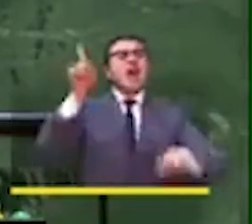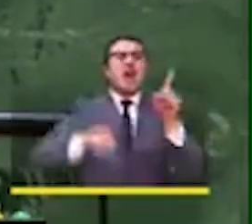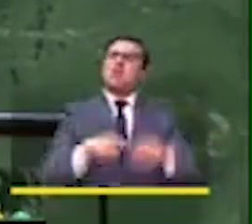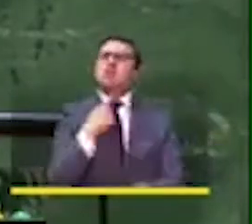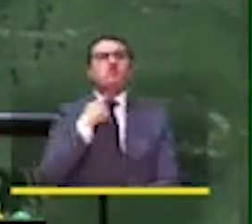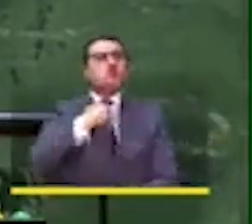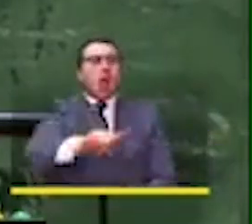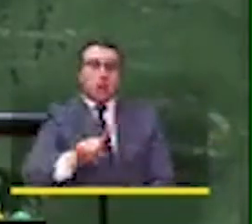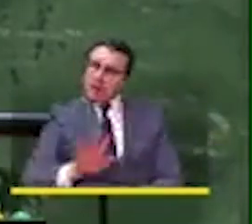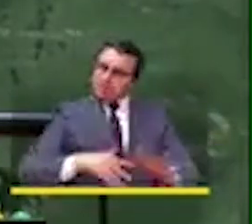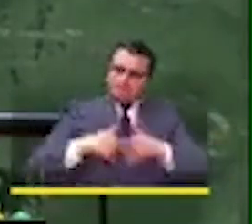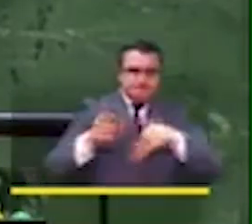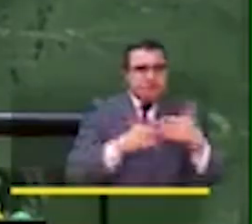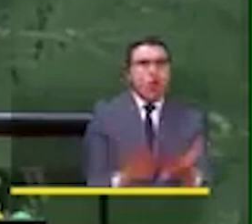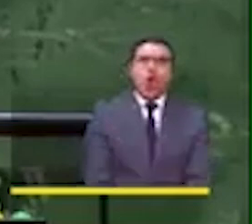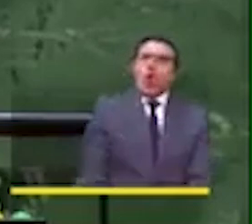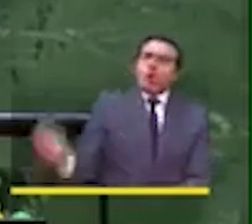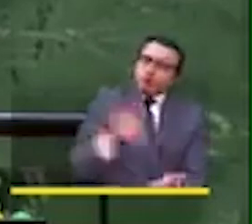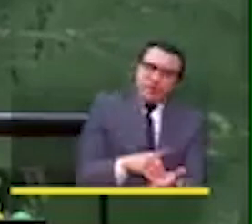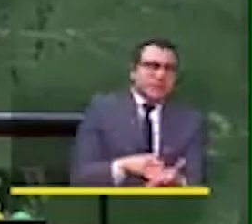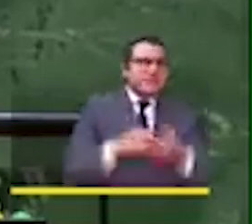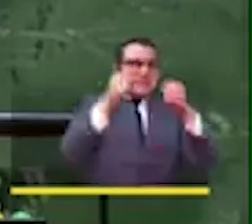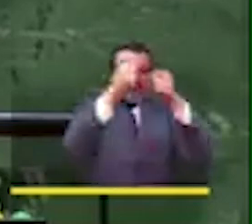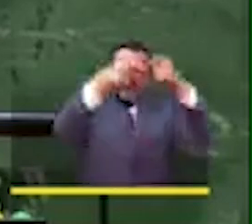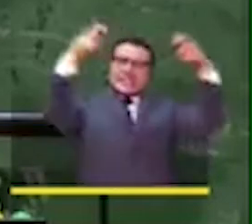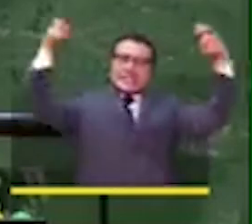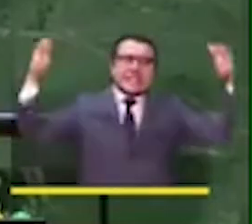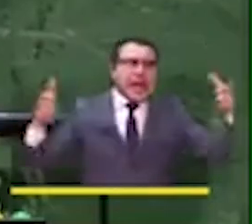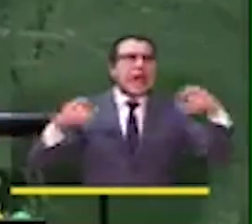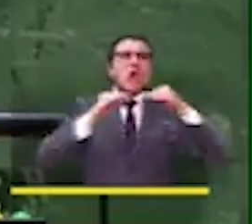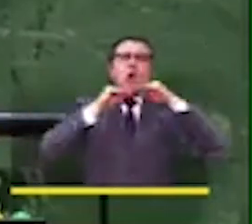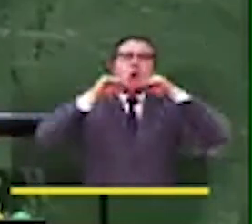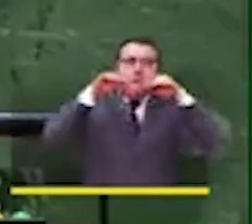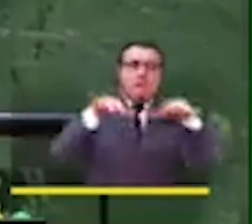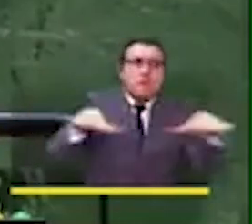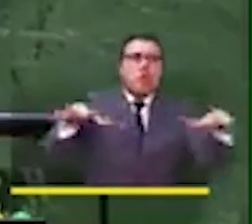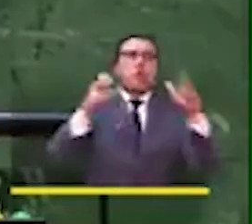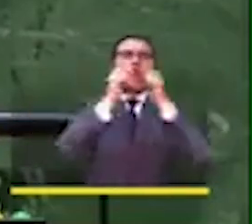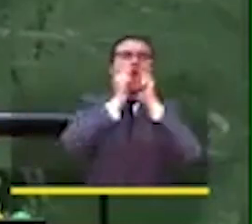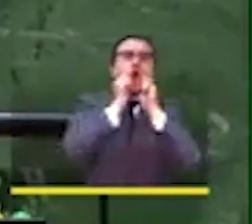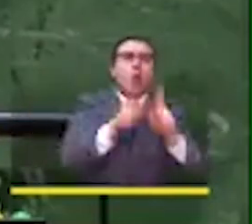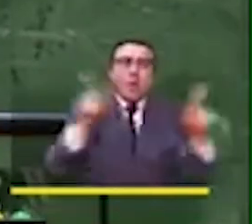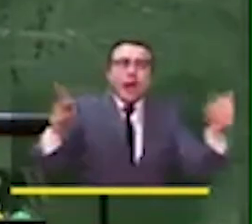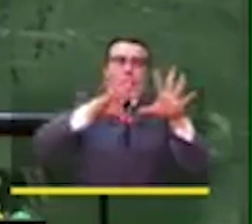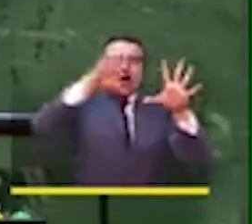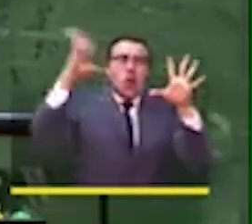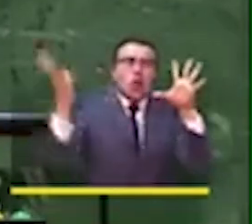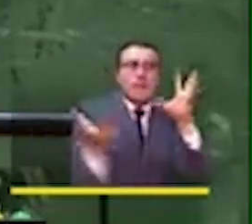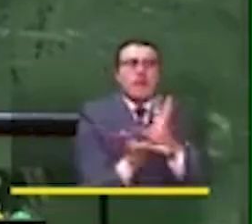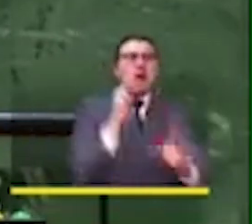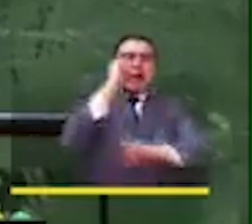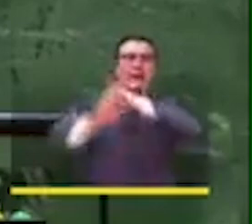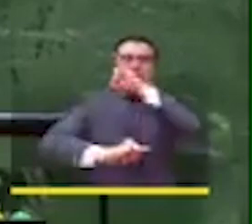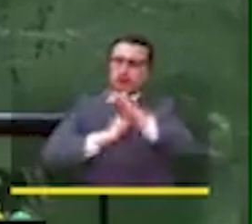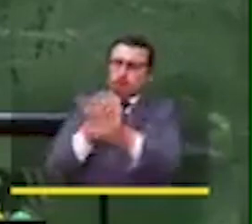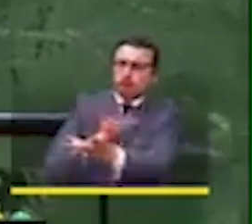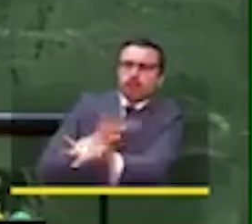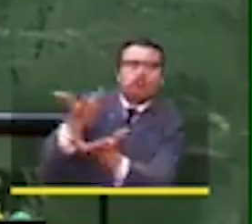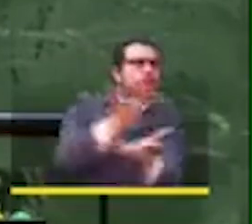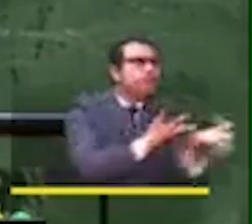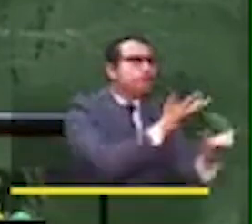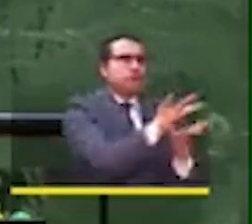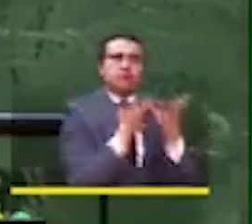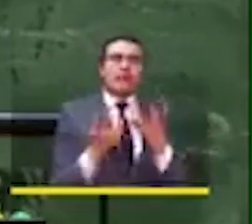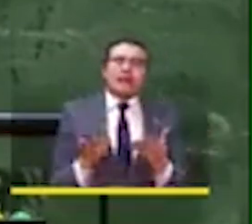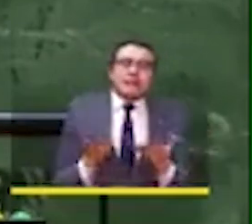de nuevo el eco de lo público, del Estado, de la humanidad, del multilateralismo, es